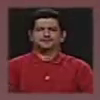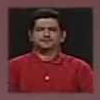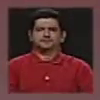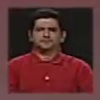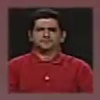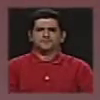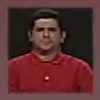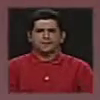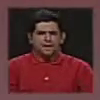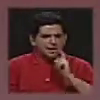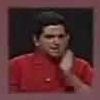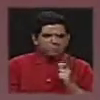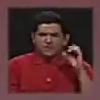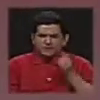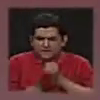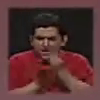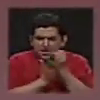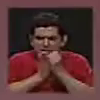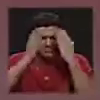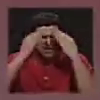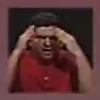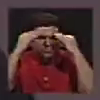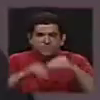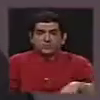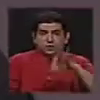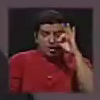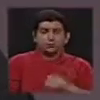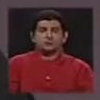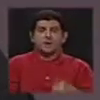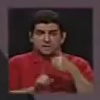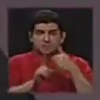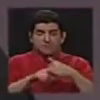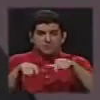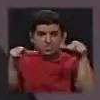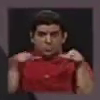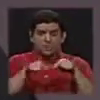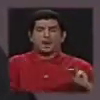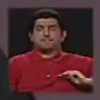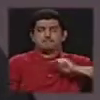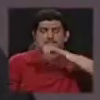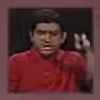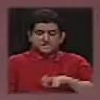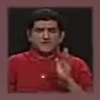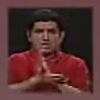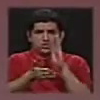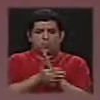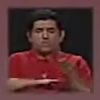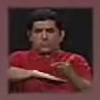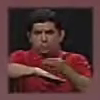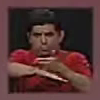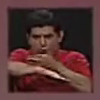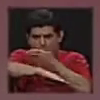pura casualidad, investigando información al respecto, encontramos que en la misma página del MOP hay un documento sobre